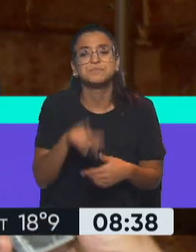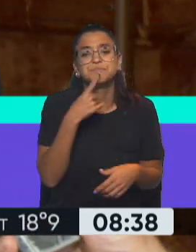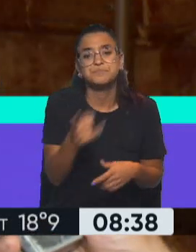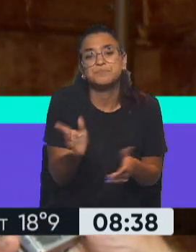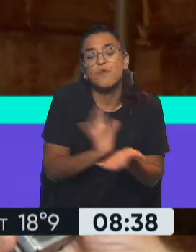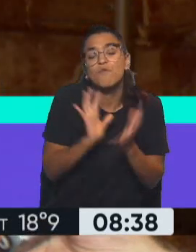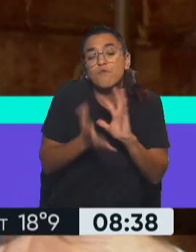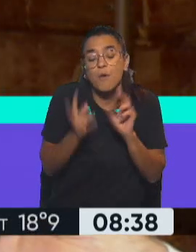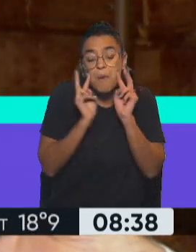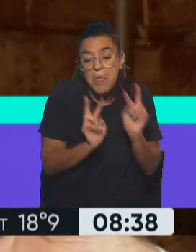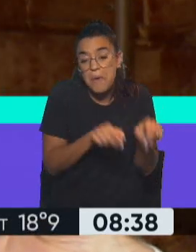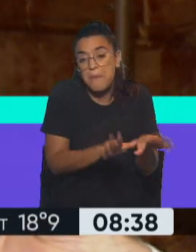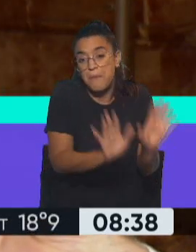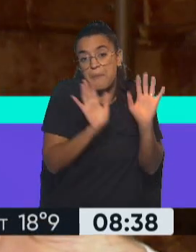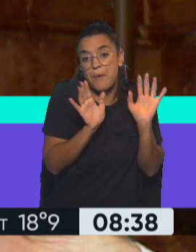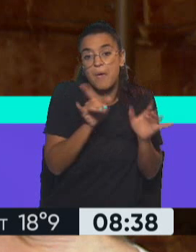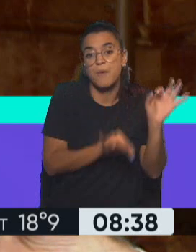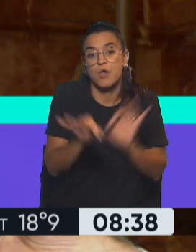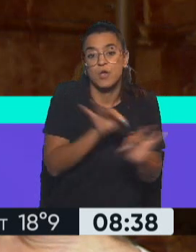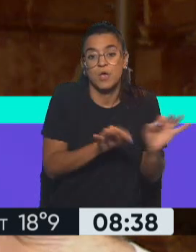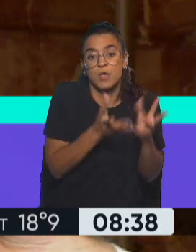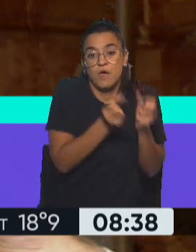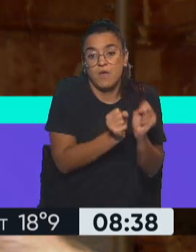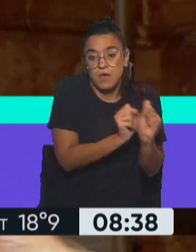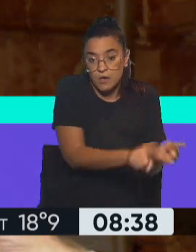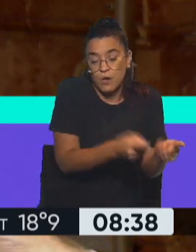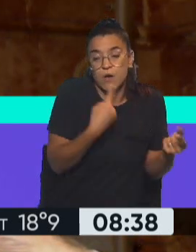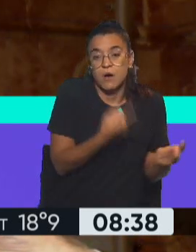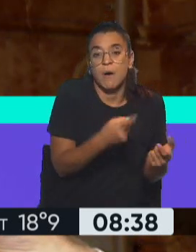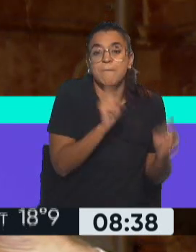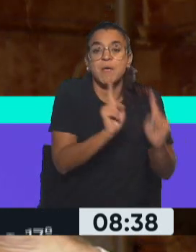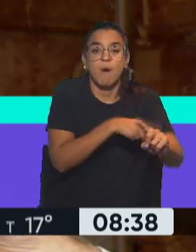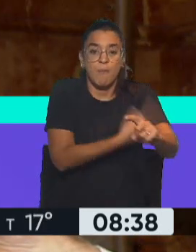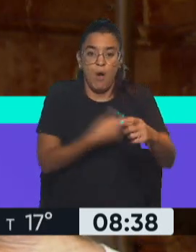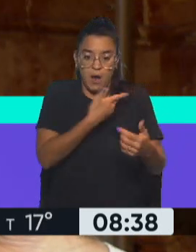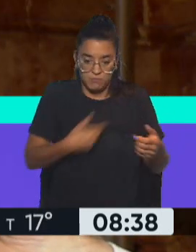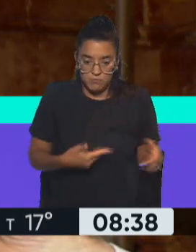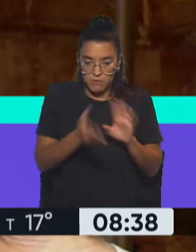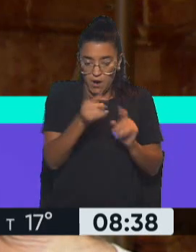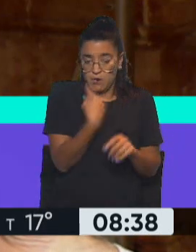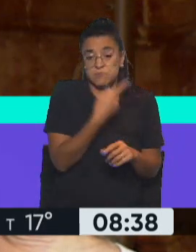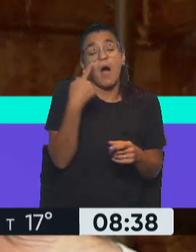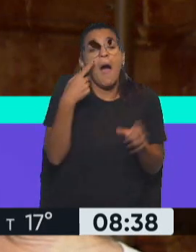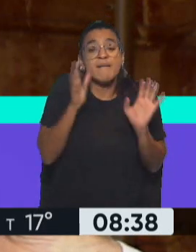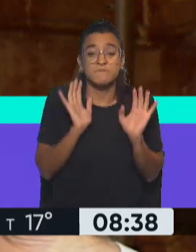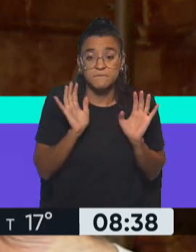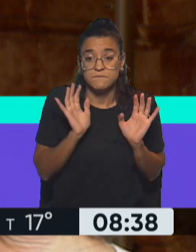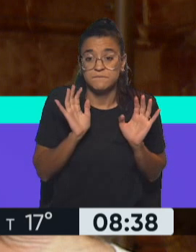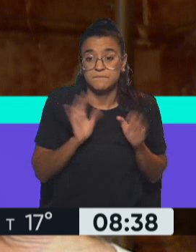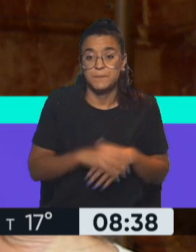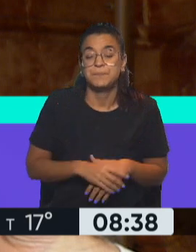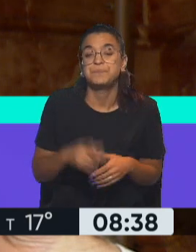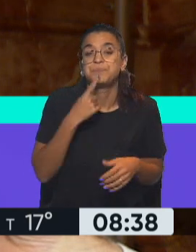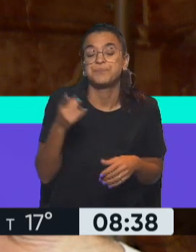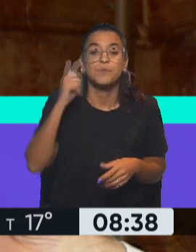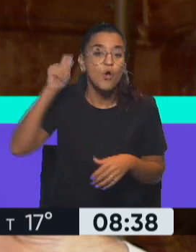visiones él defiende un proyecto que ha sido remitido por el poder ejecutivo y el cual tenemos que evaluar qué en la